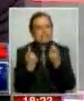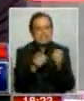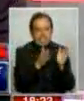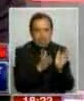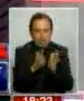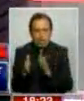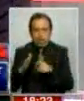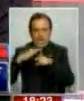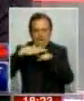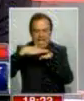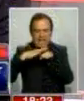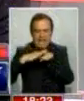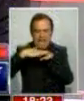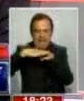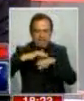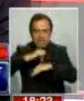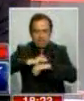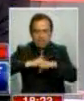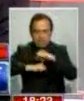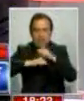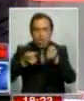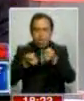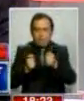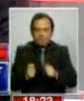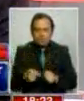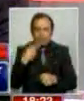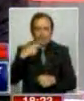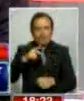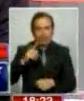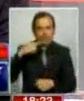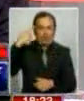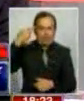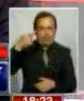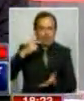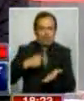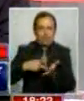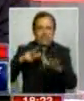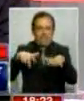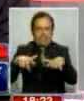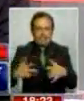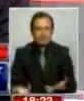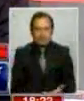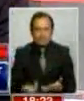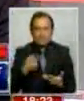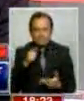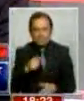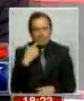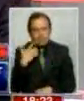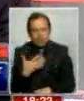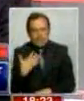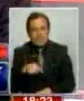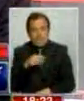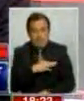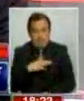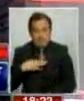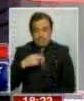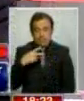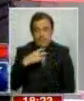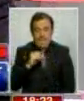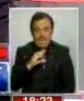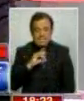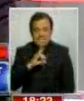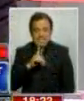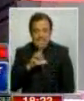equilibrio estructural en el presupuesto del 2018. ¿Y eso por qué es tan importante? No solamente le tiene que importar al ministro de Hacienda. ¿Por qué es tan importante?